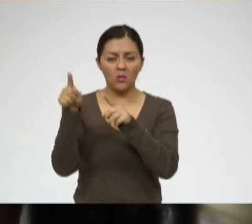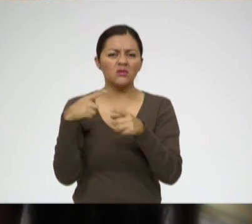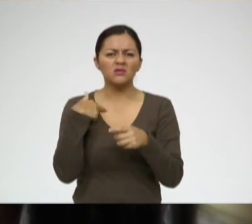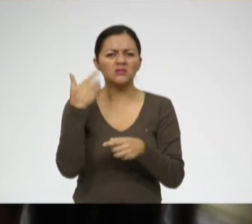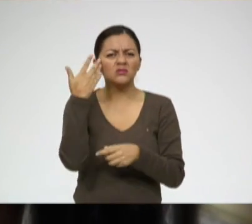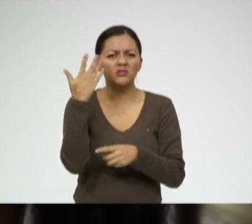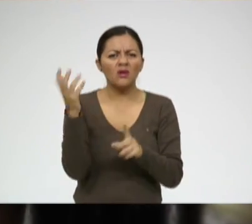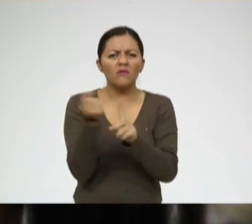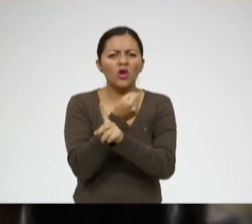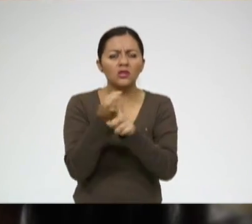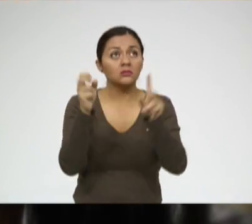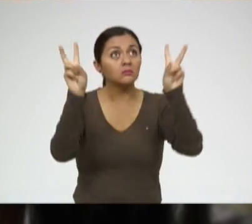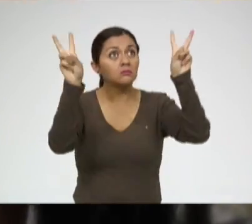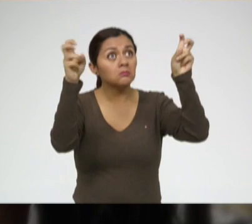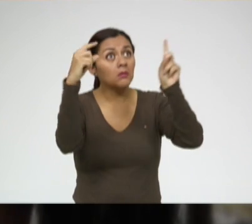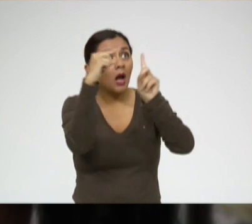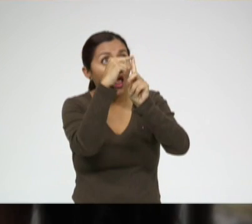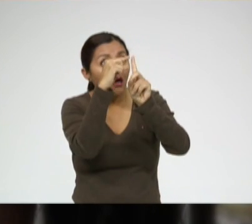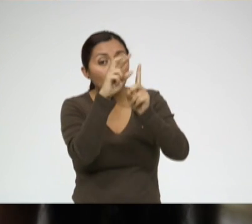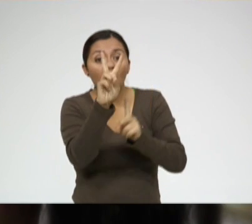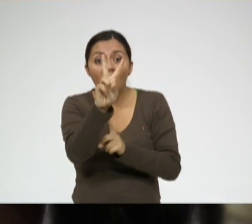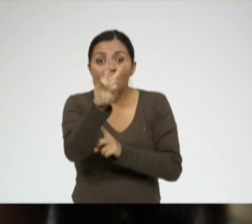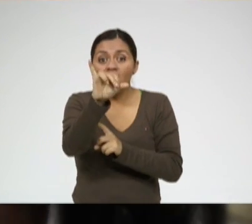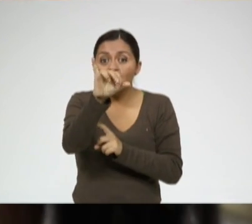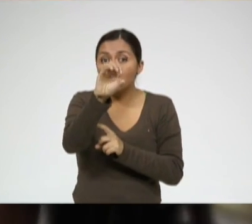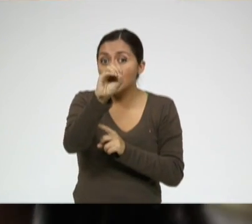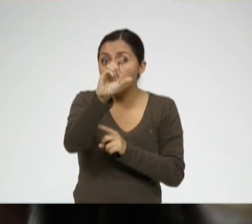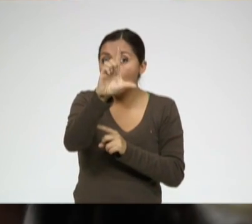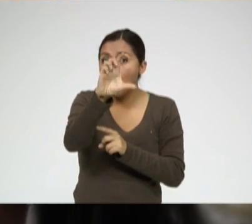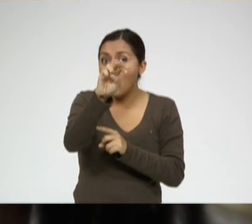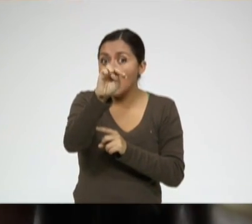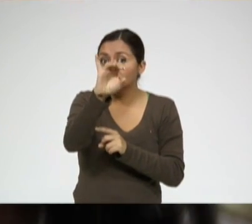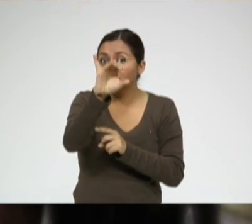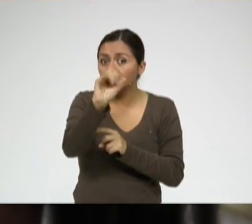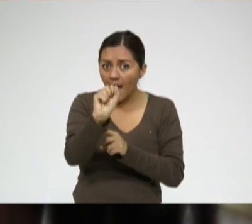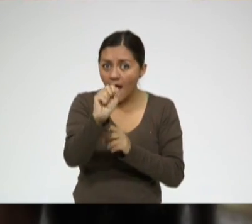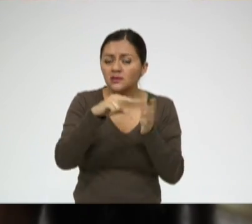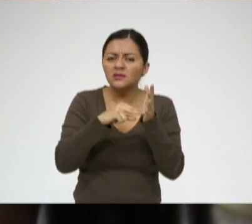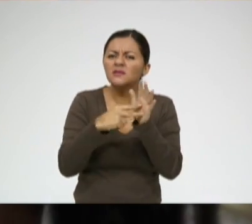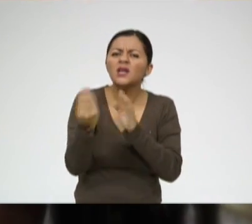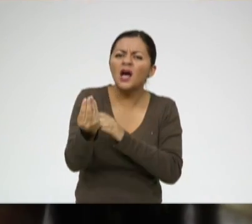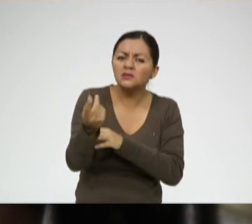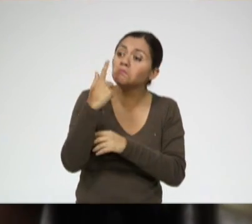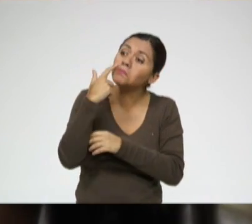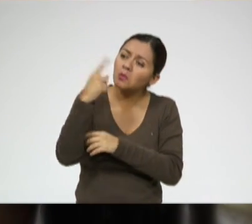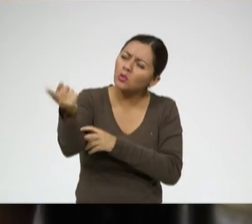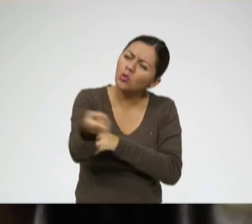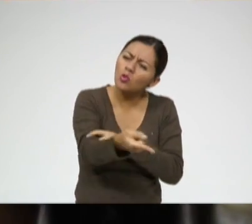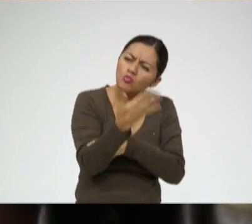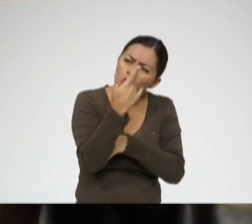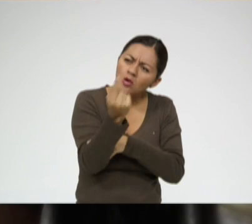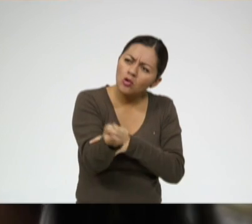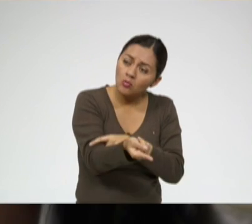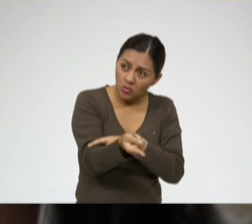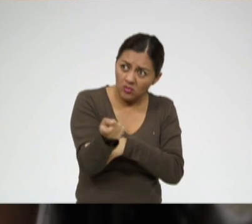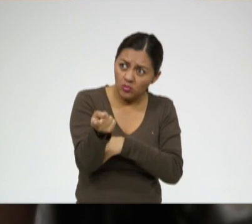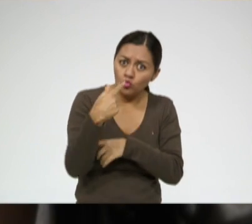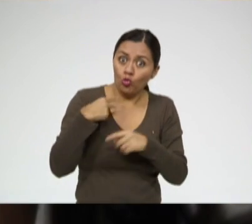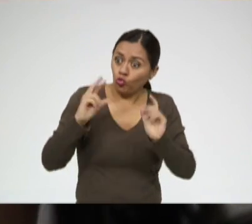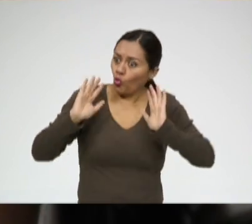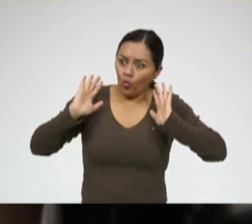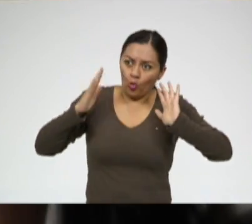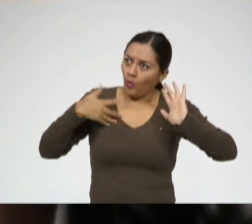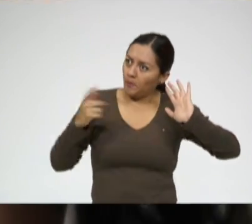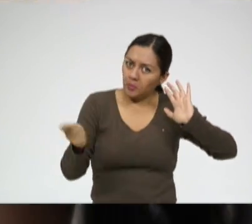significado de la violencia. Yo a veces les pregunto, cuando tu hijo adolescente se porta mal, ¿tú cómo lo corriges? ¿Tú eres violento? Me dicen,